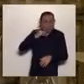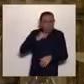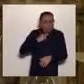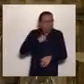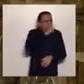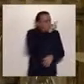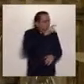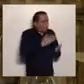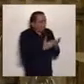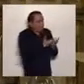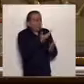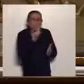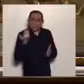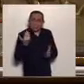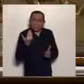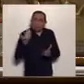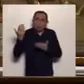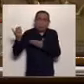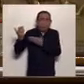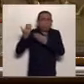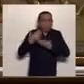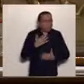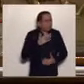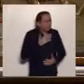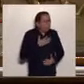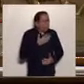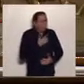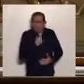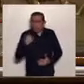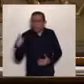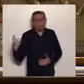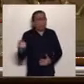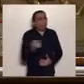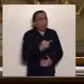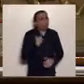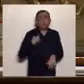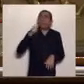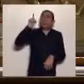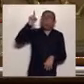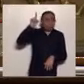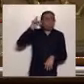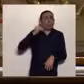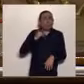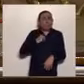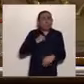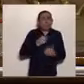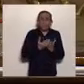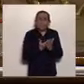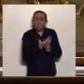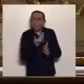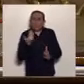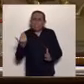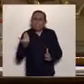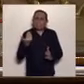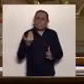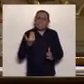el pecado, demuestra tu compasión. Tú que quitas el